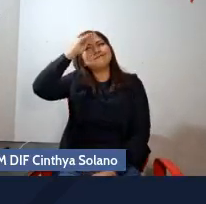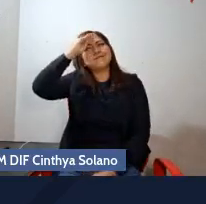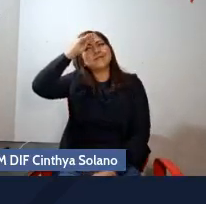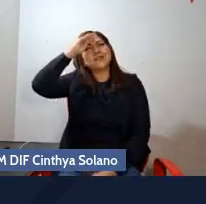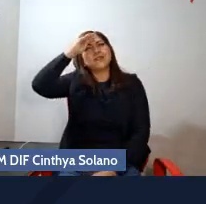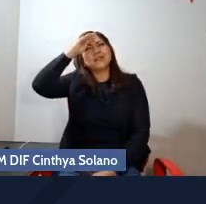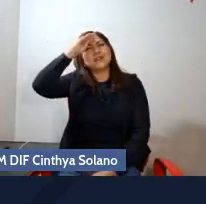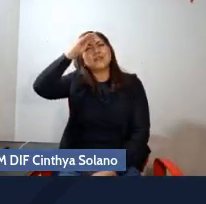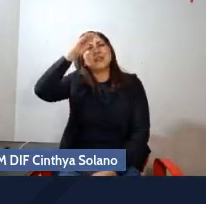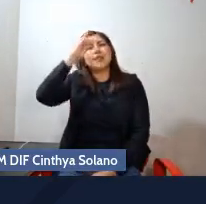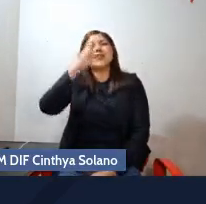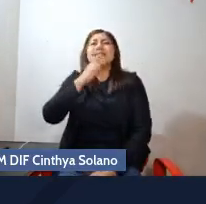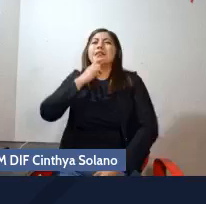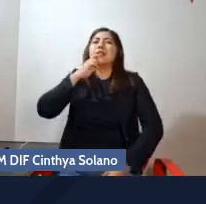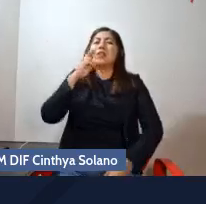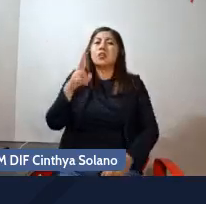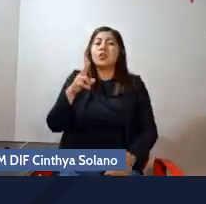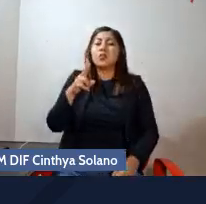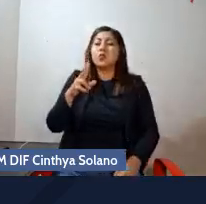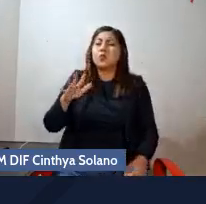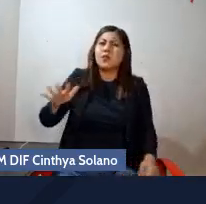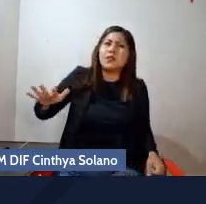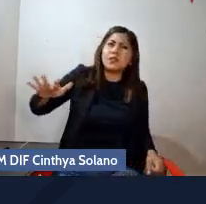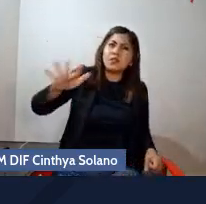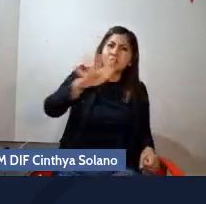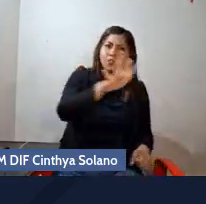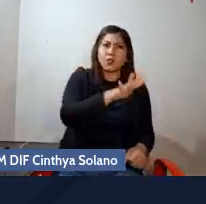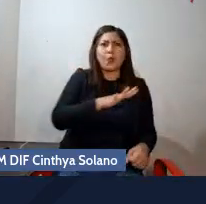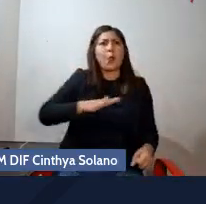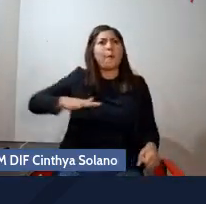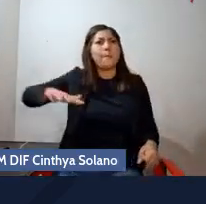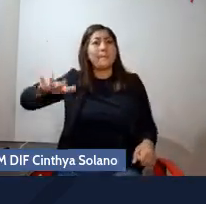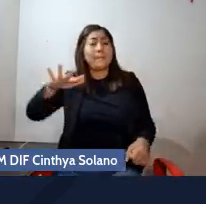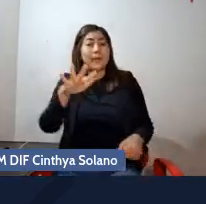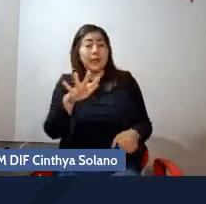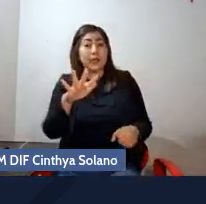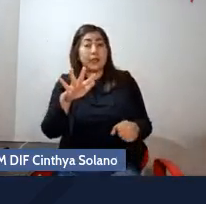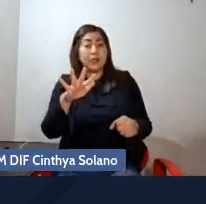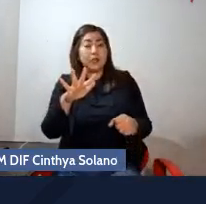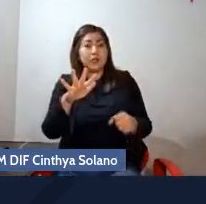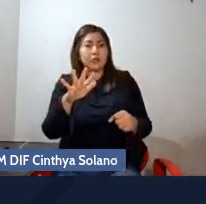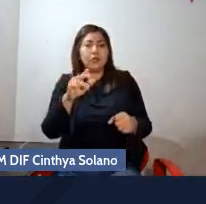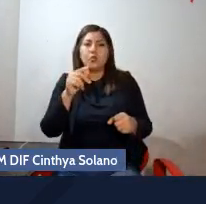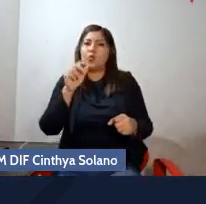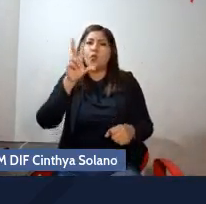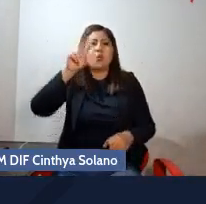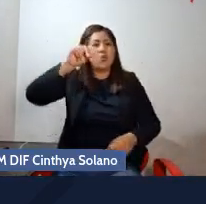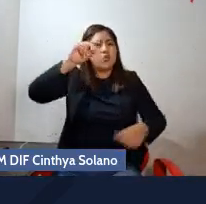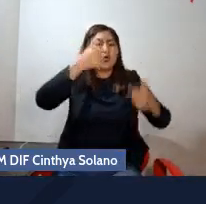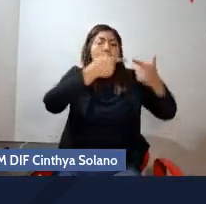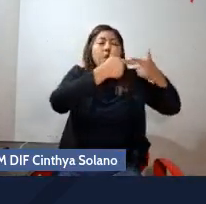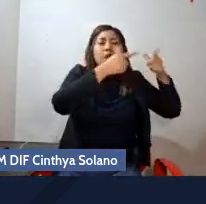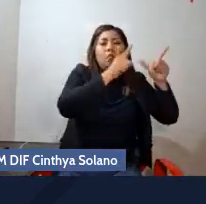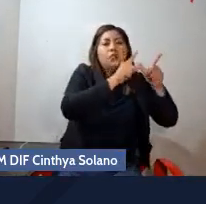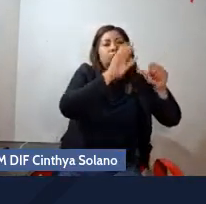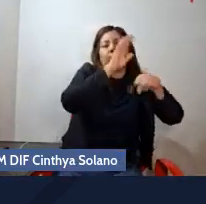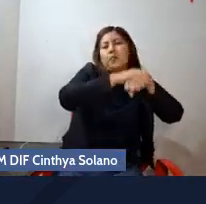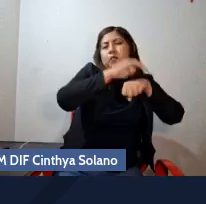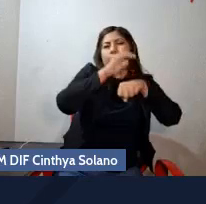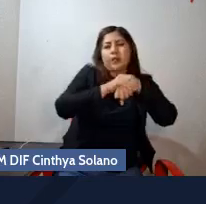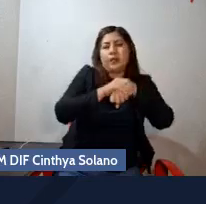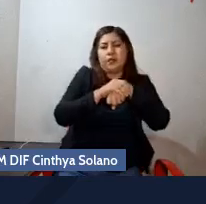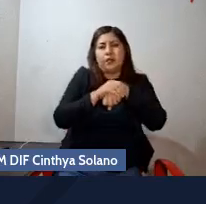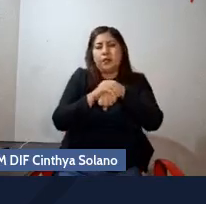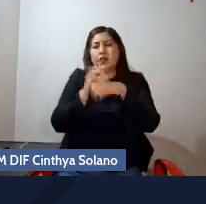en general, no para grupos o amigos o para alguna comunidad en